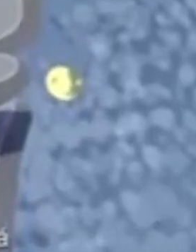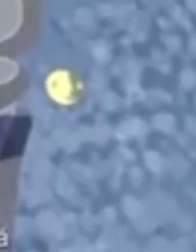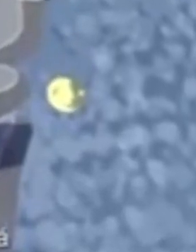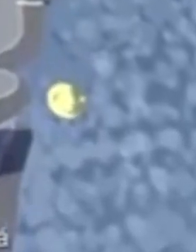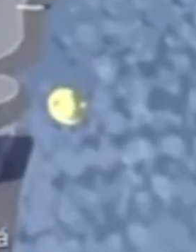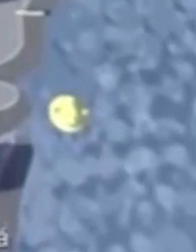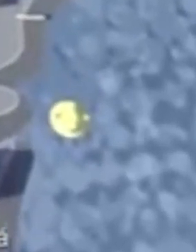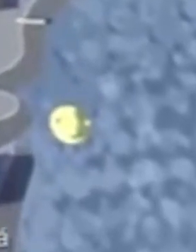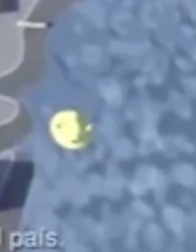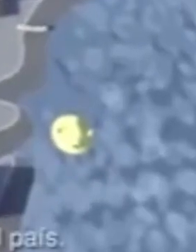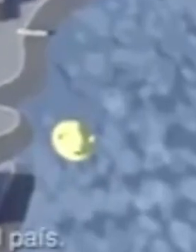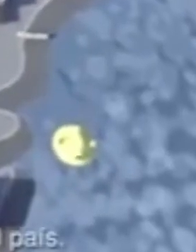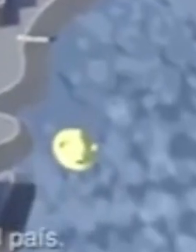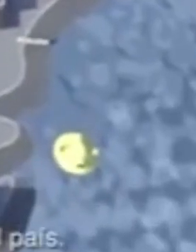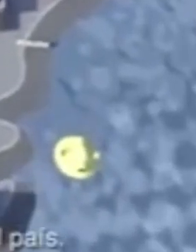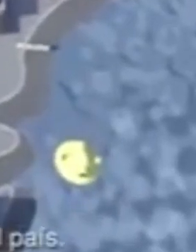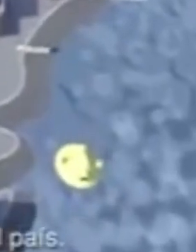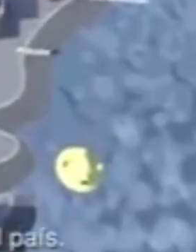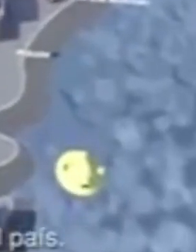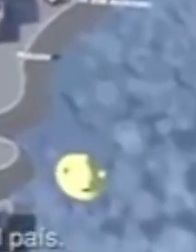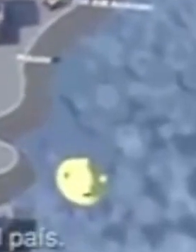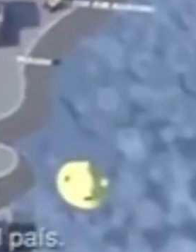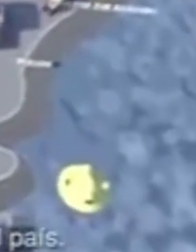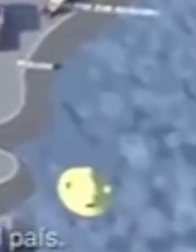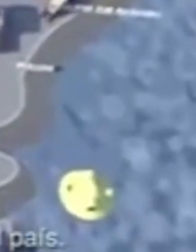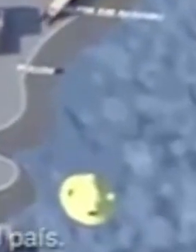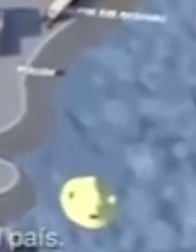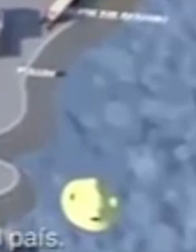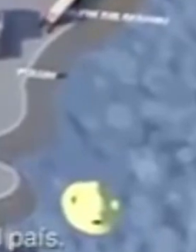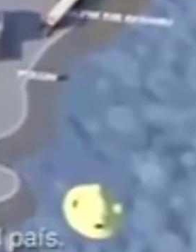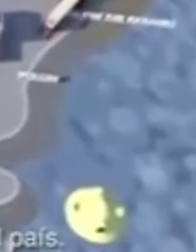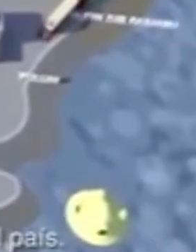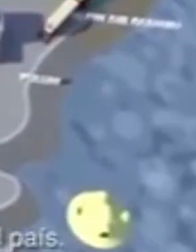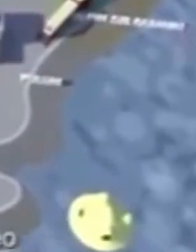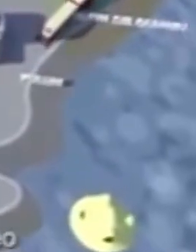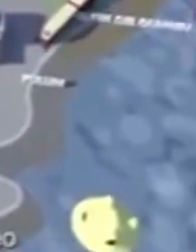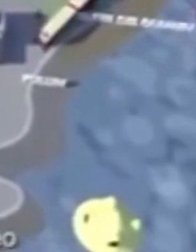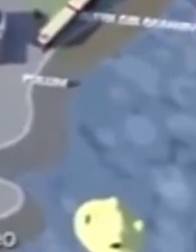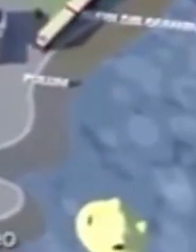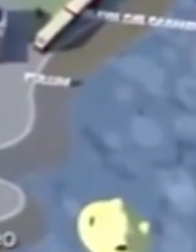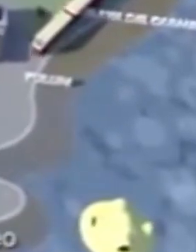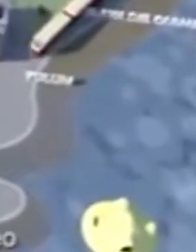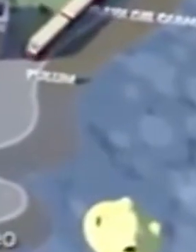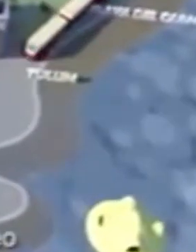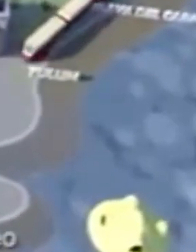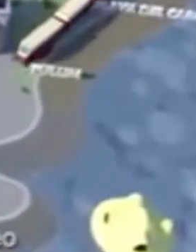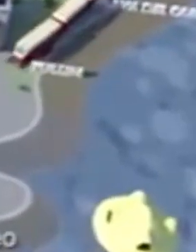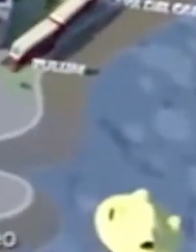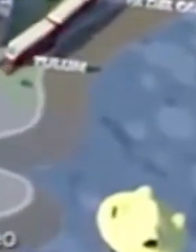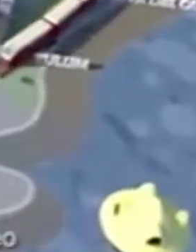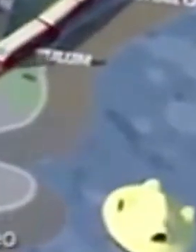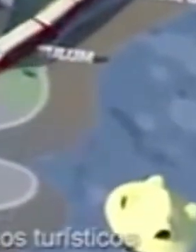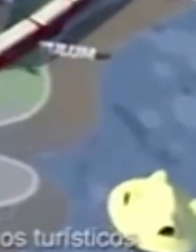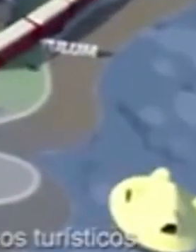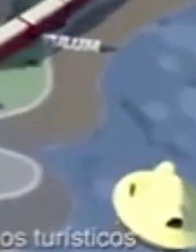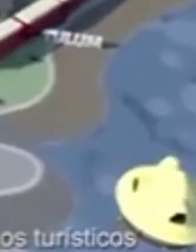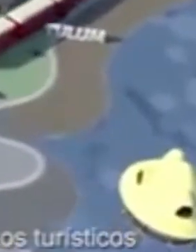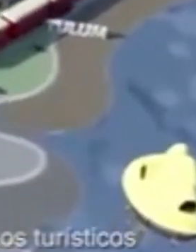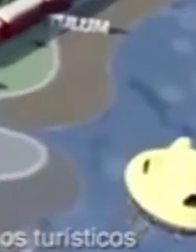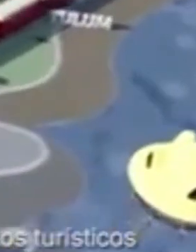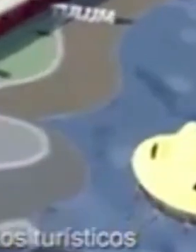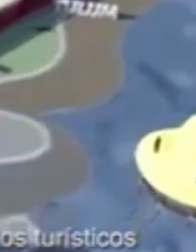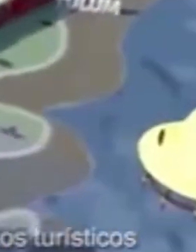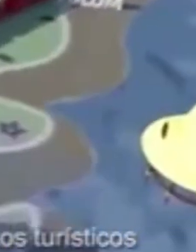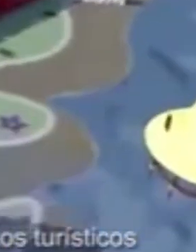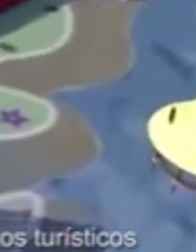de prensa de este jueves, López Obrador puntualizó que si la reunión se lleva a cabo en dicho lugar, nombrará a un representante. También se le cuestionó